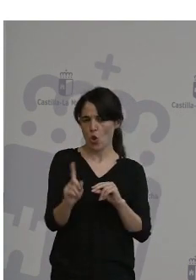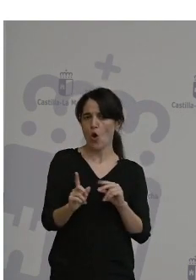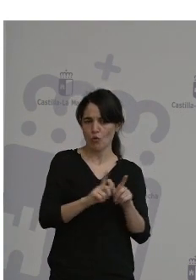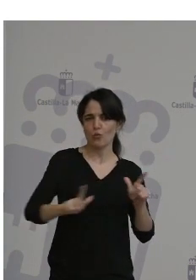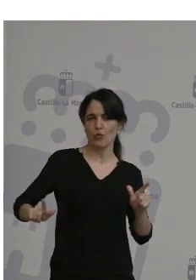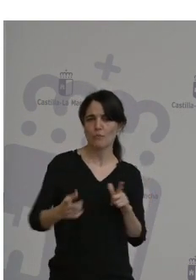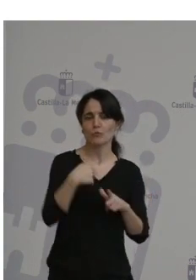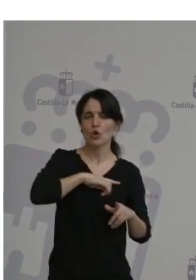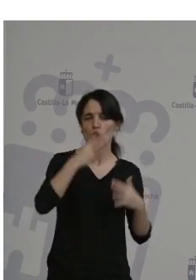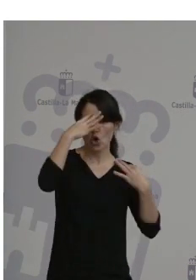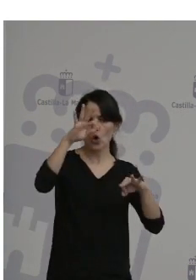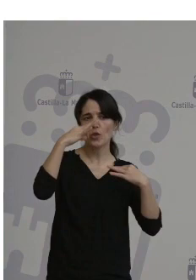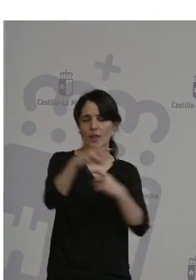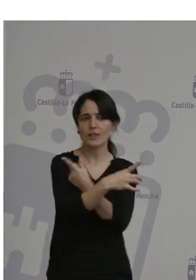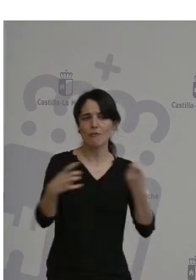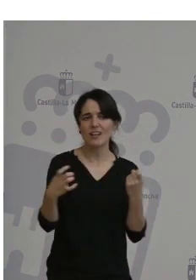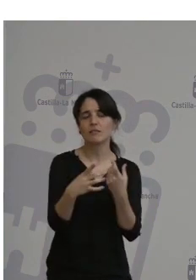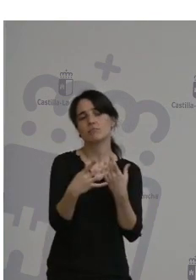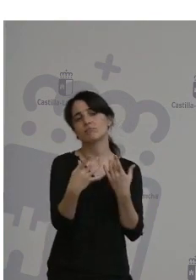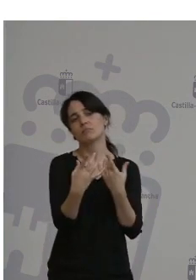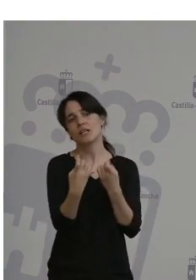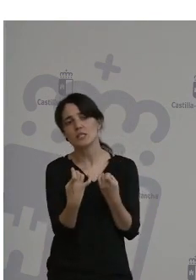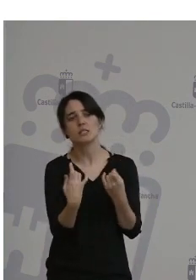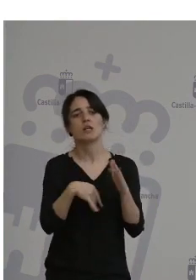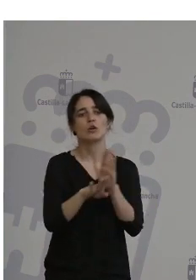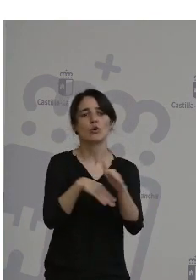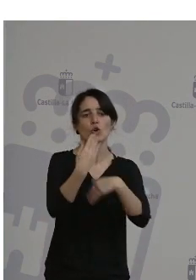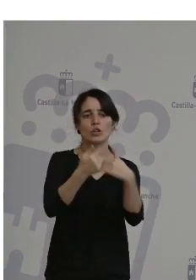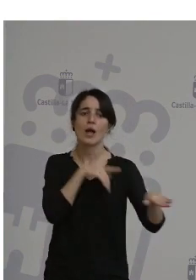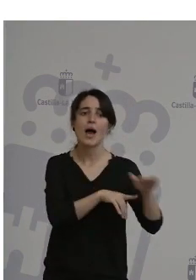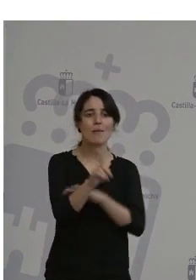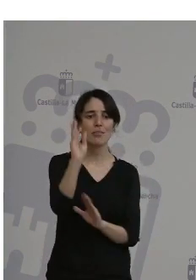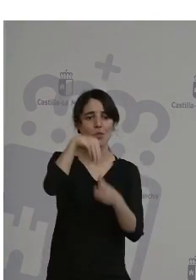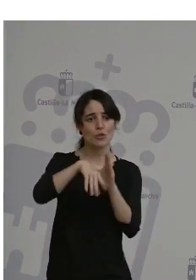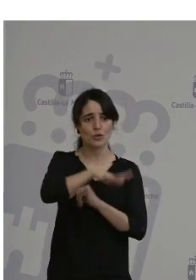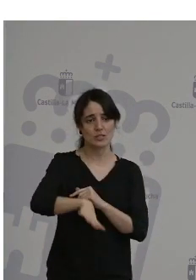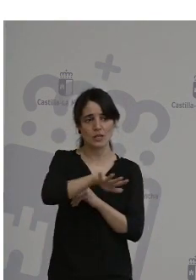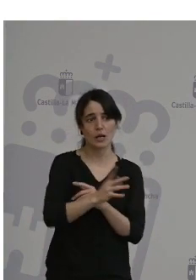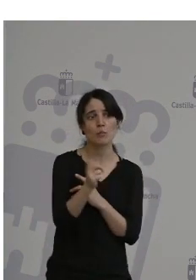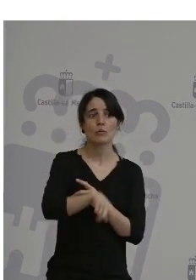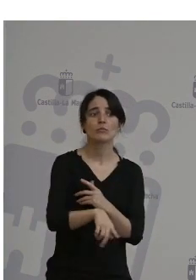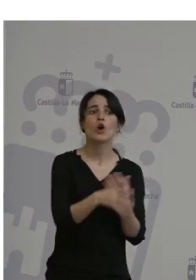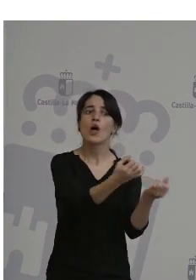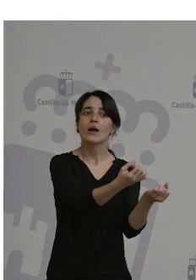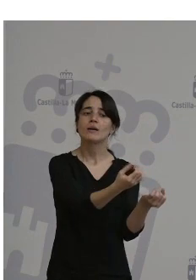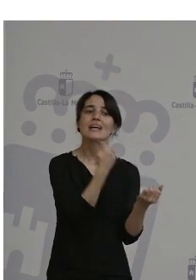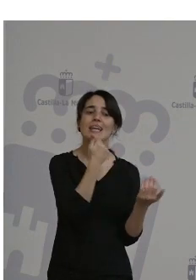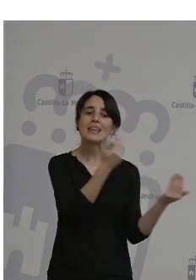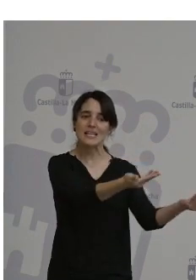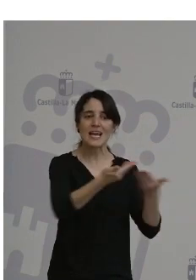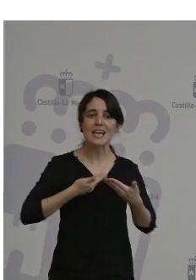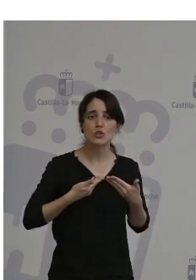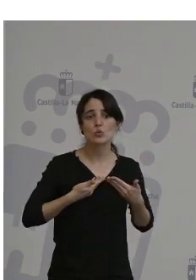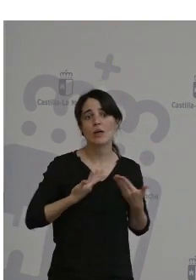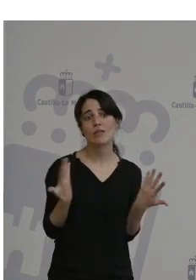conscientes de la necesidad de seguir avanzando en este campo con la inestimable ayuda de organizaciones como plena